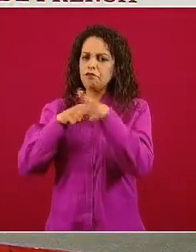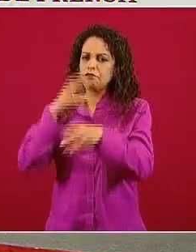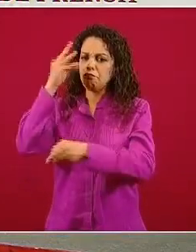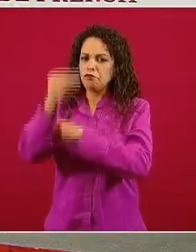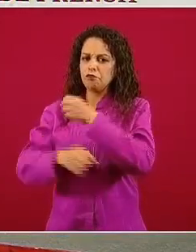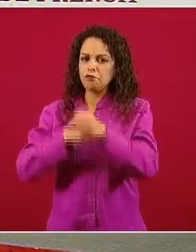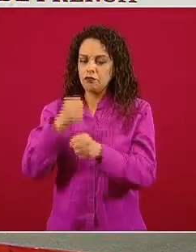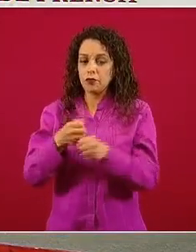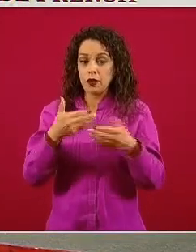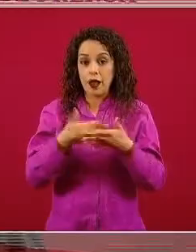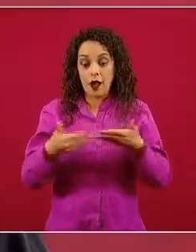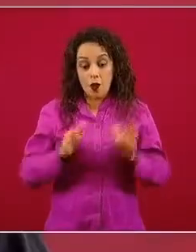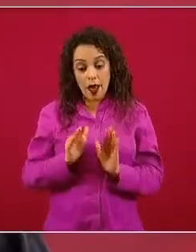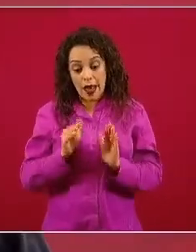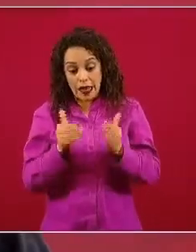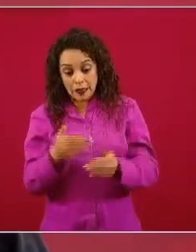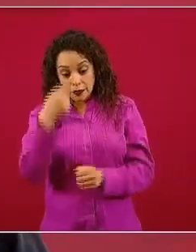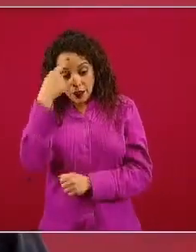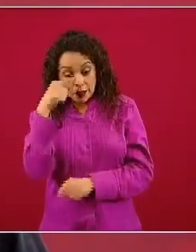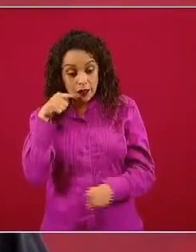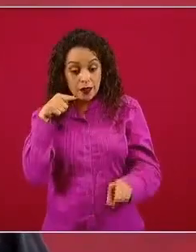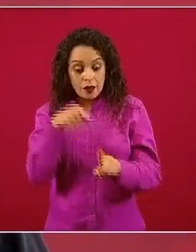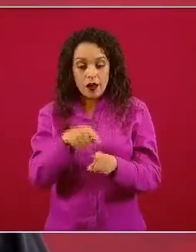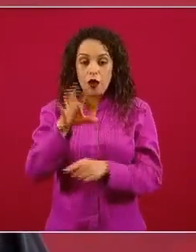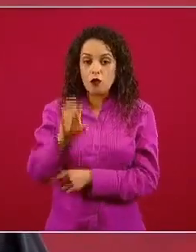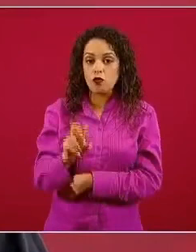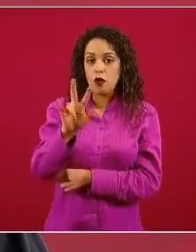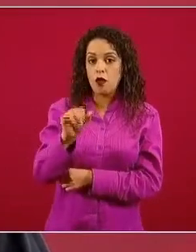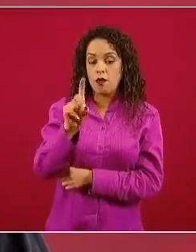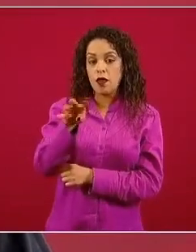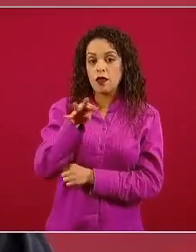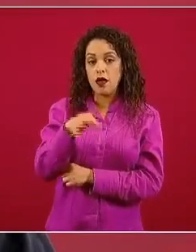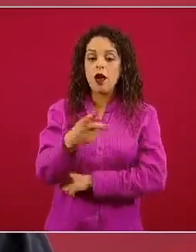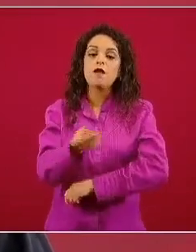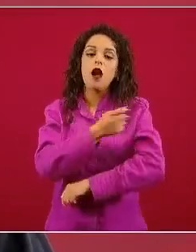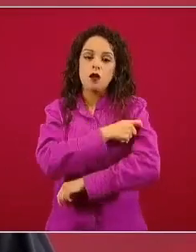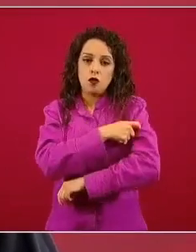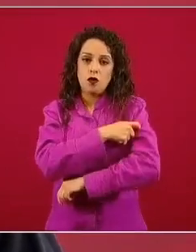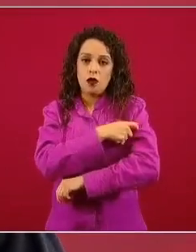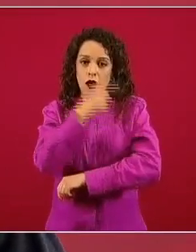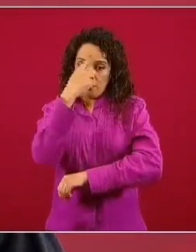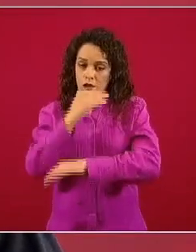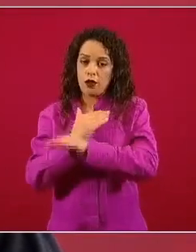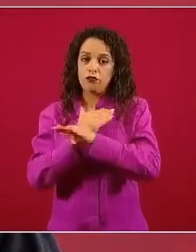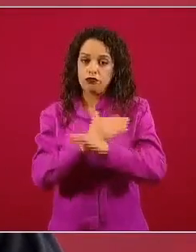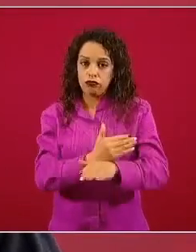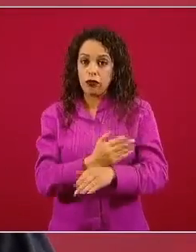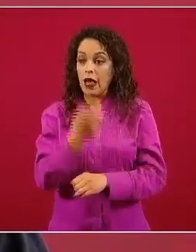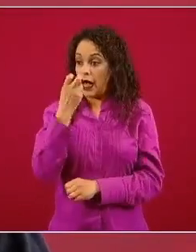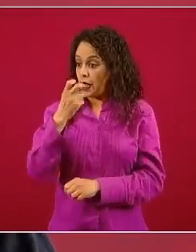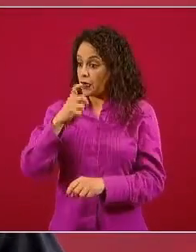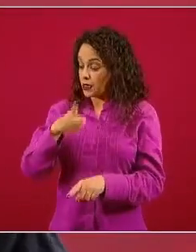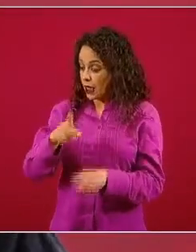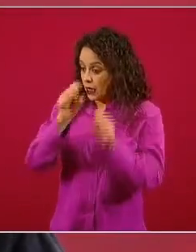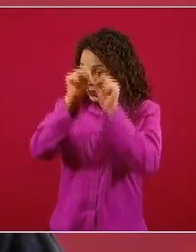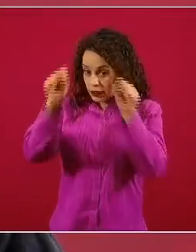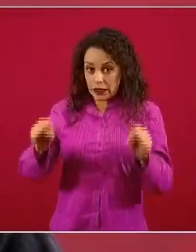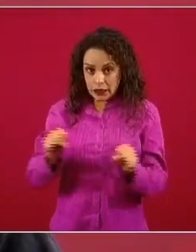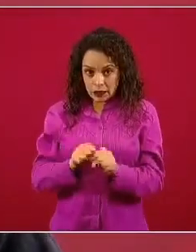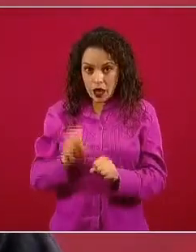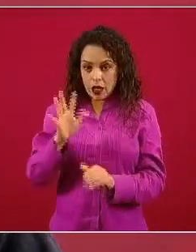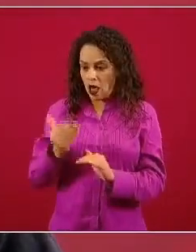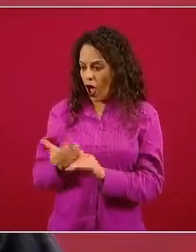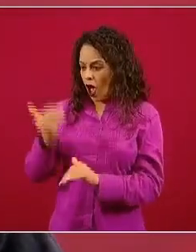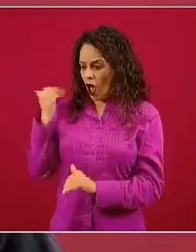componente específico para el tema de vacuna contra COVID-19. Y entonces estos sistemas, además de que ya pasó todo un